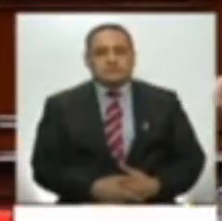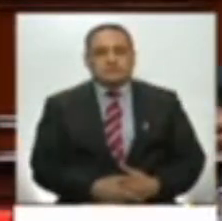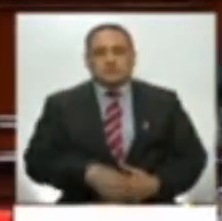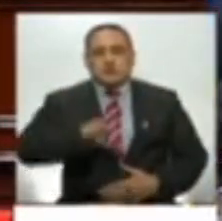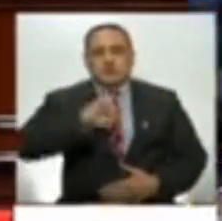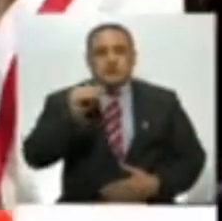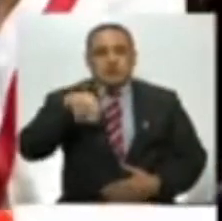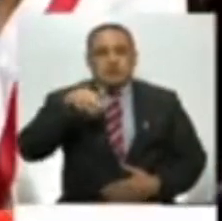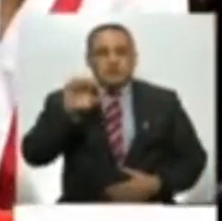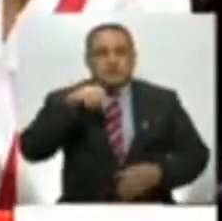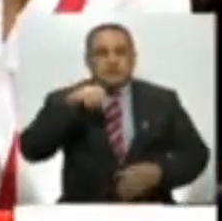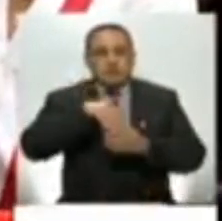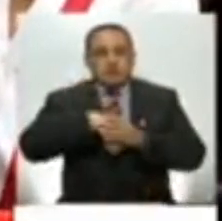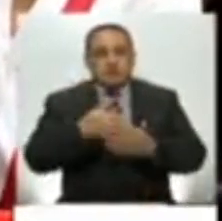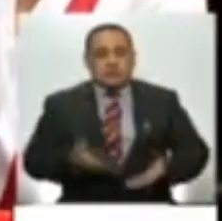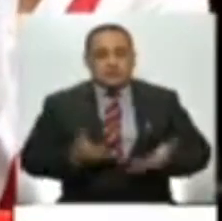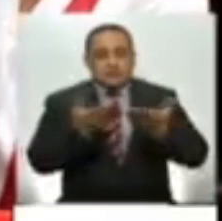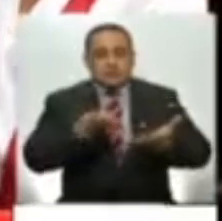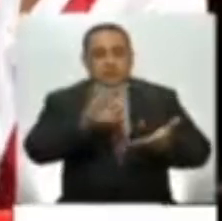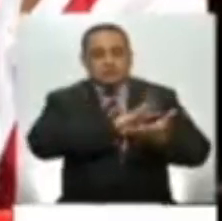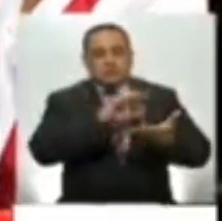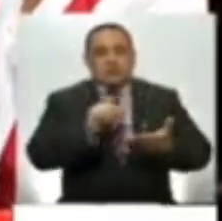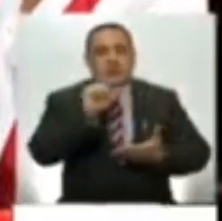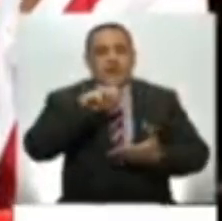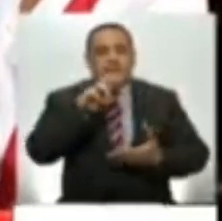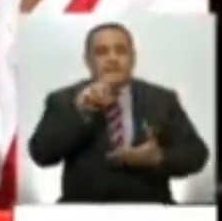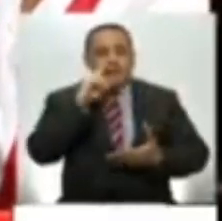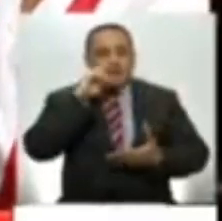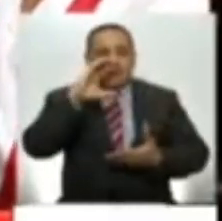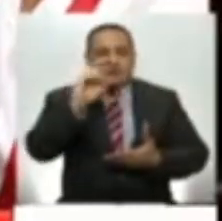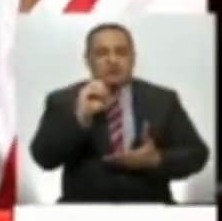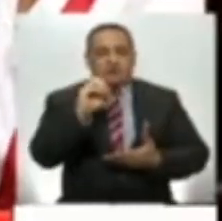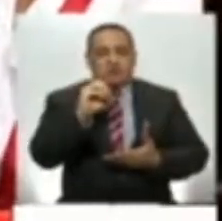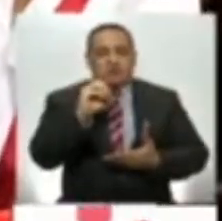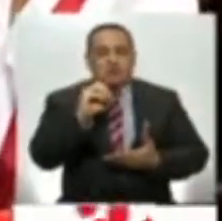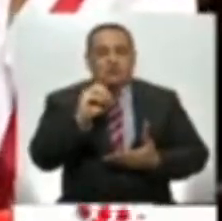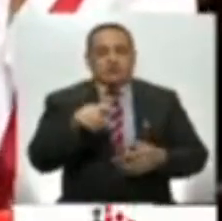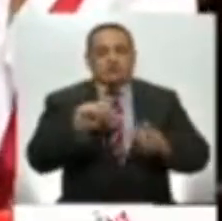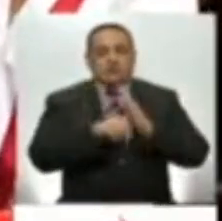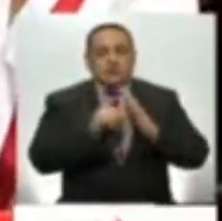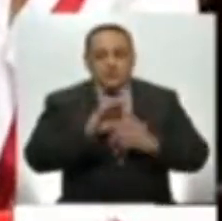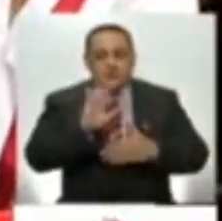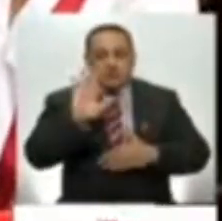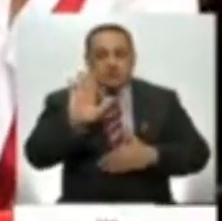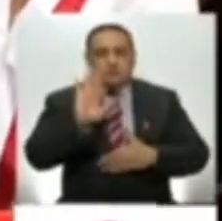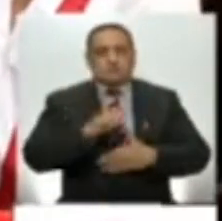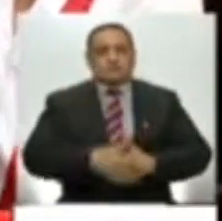Jurado Nacional de Elecciones, credencial otorgada a Américo Gonza Castillo, DNI